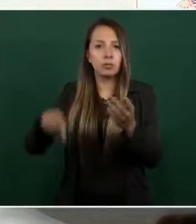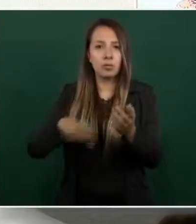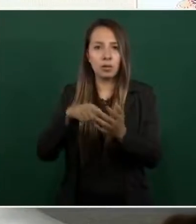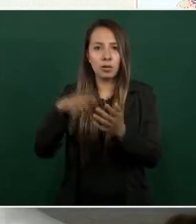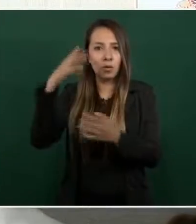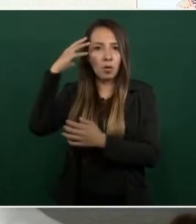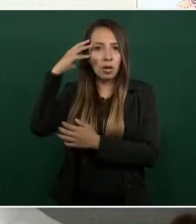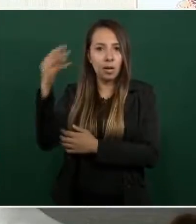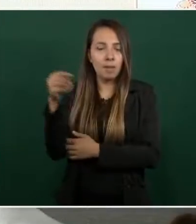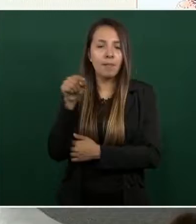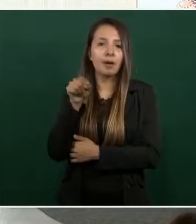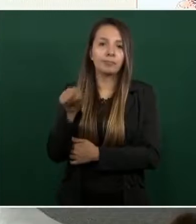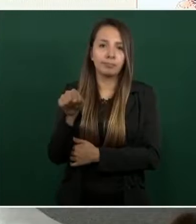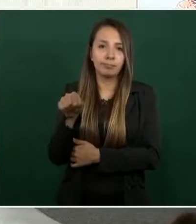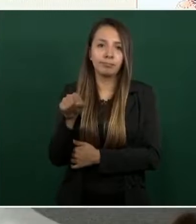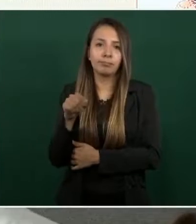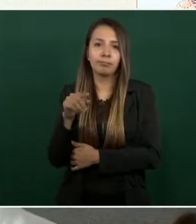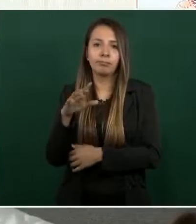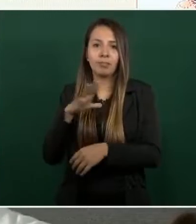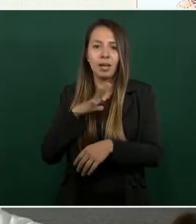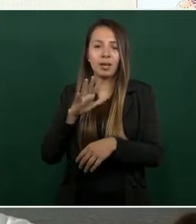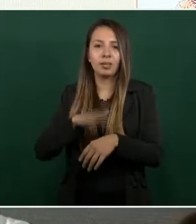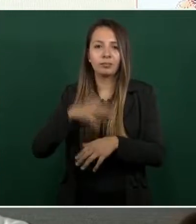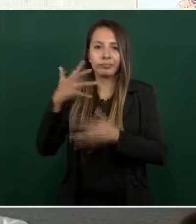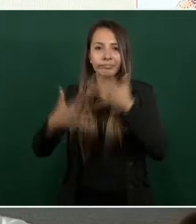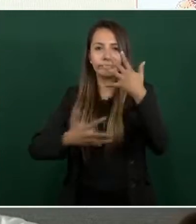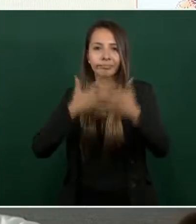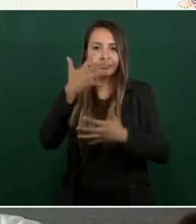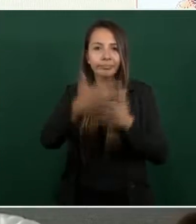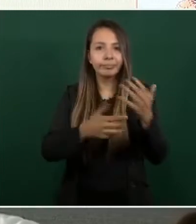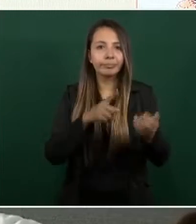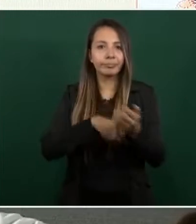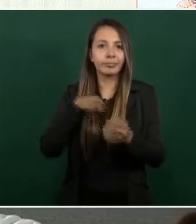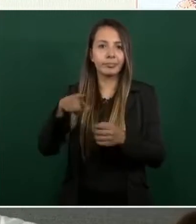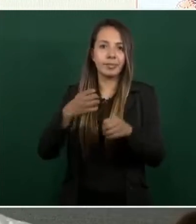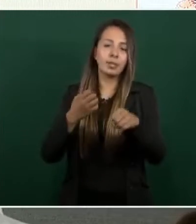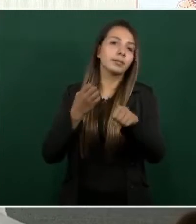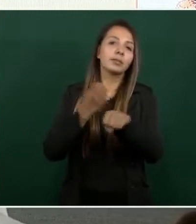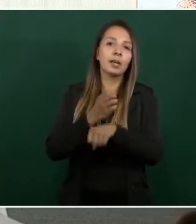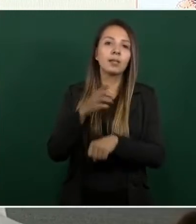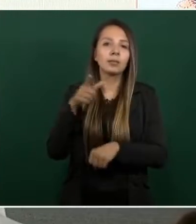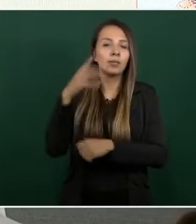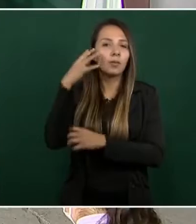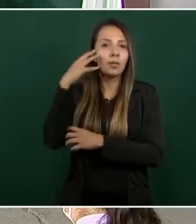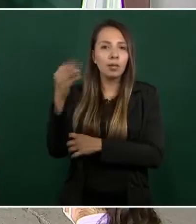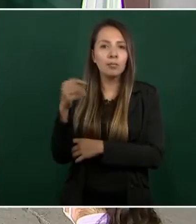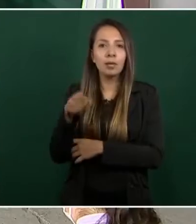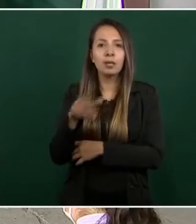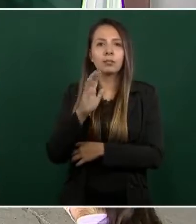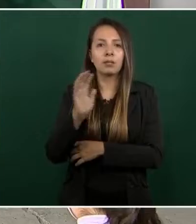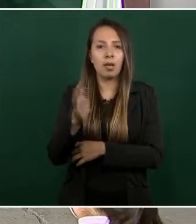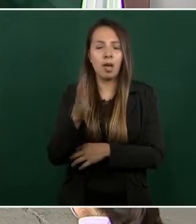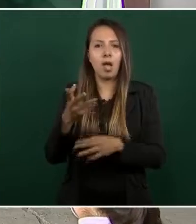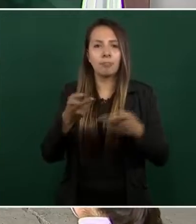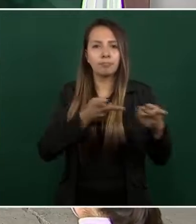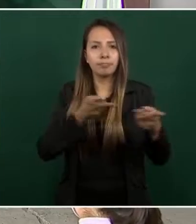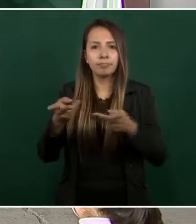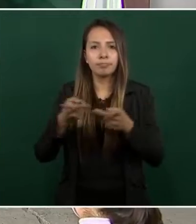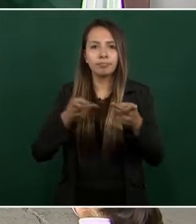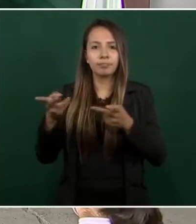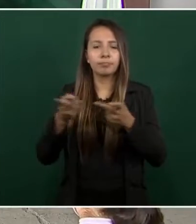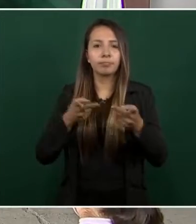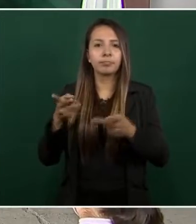generado una intensa violencia ahí en el estado, y del cual ya se tenía un trabajo importante por las